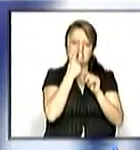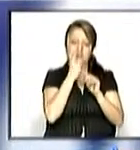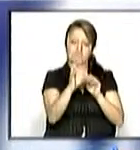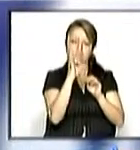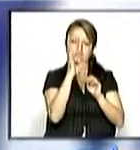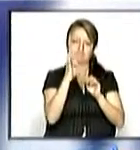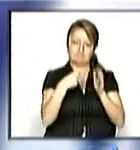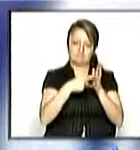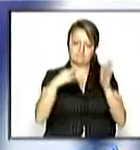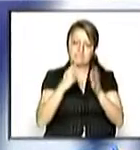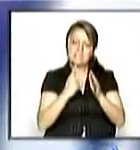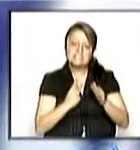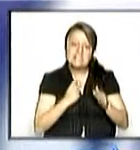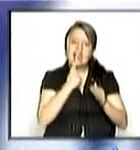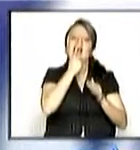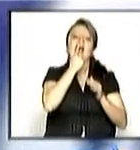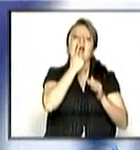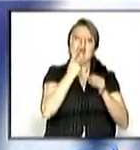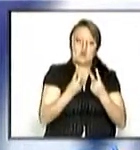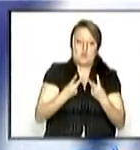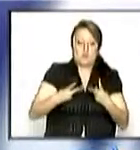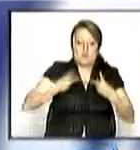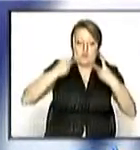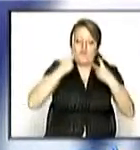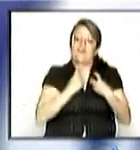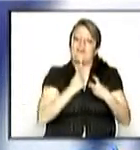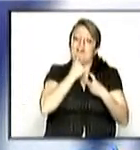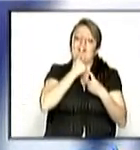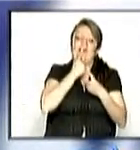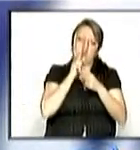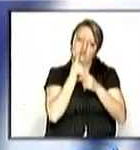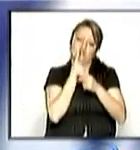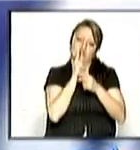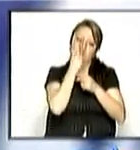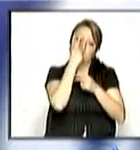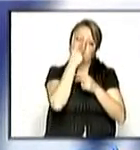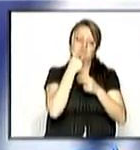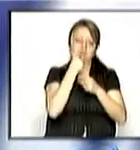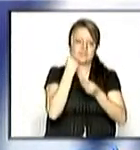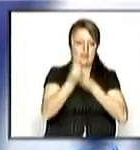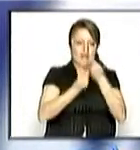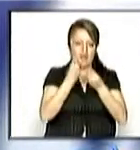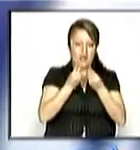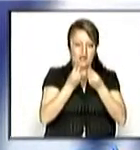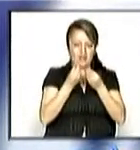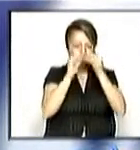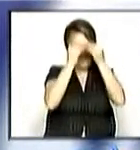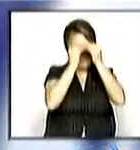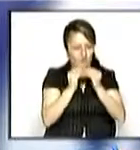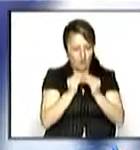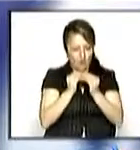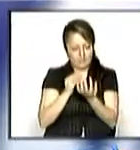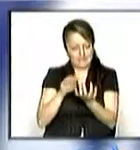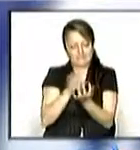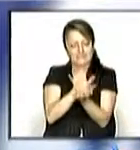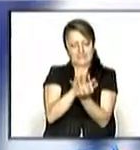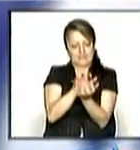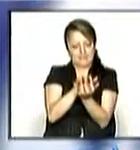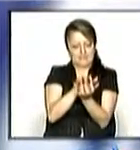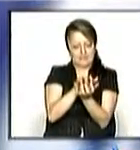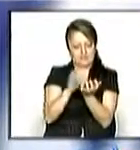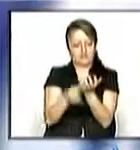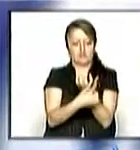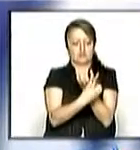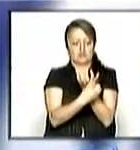dientes laterales o adyacentes a la zona de déntula se tallan, se le da una forma especial y podemos colocar